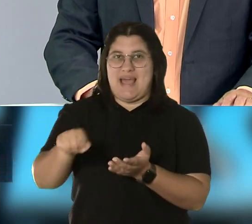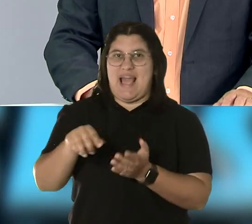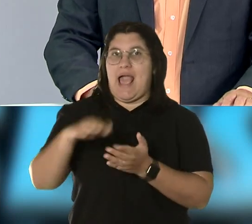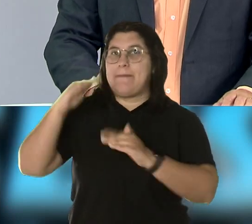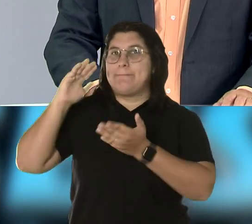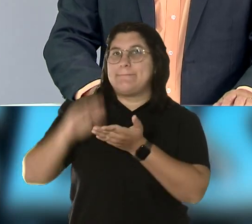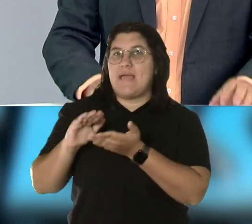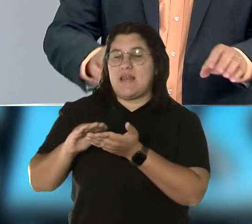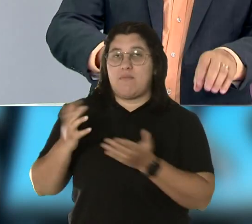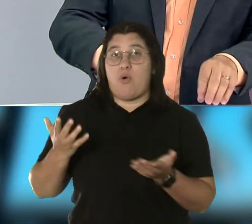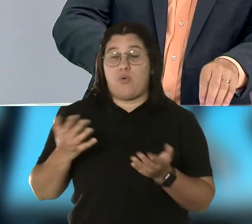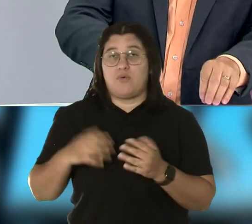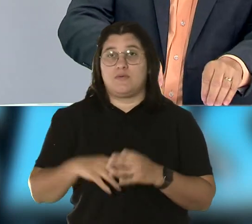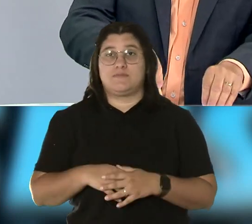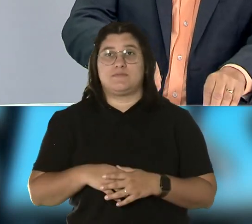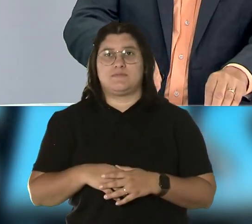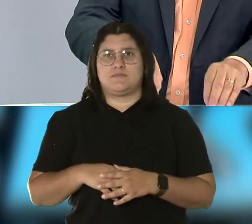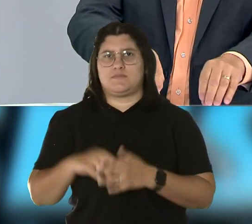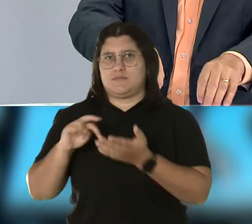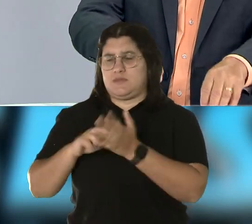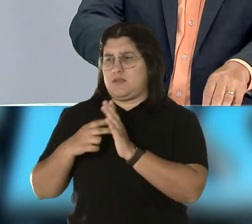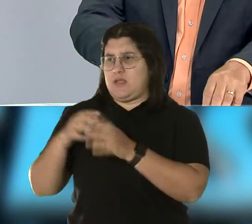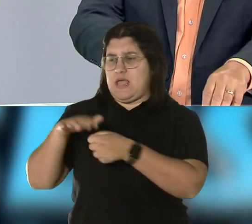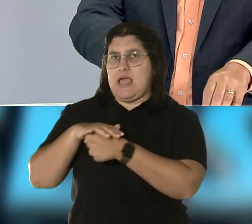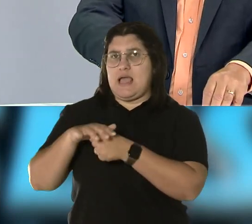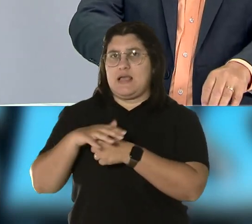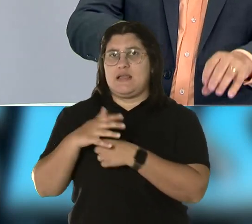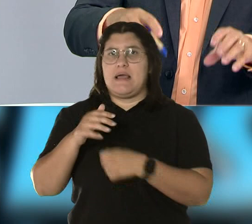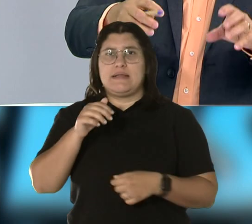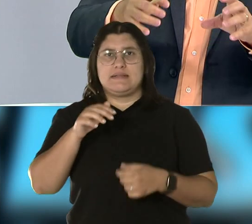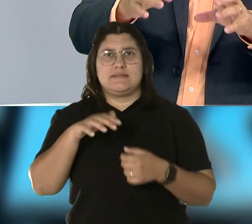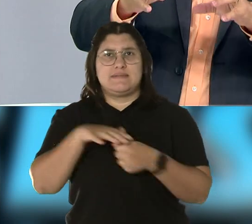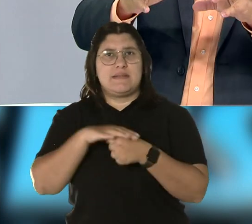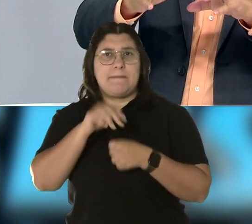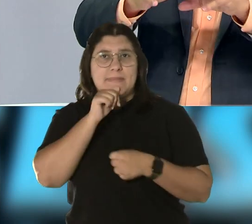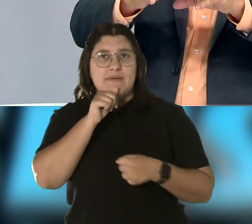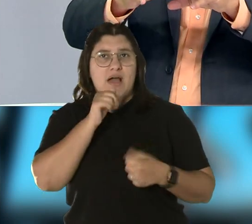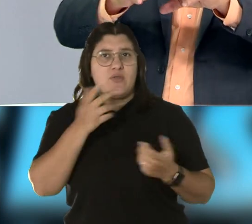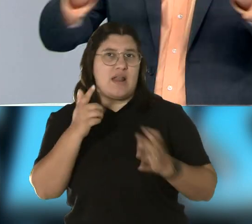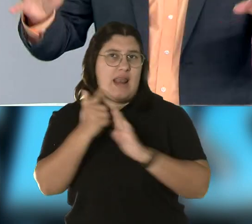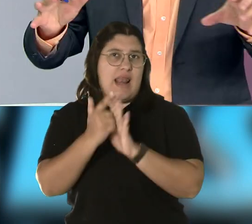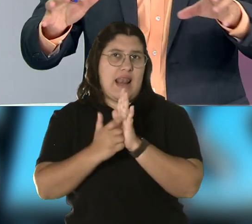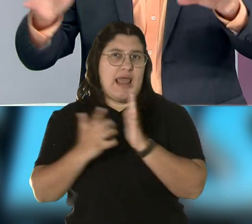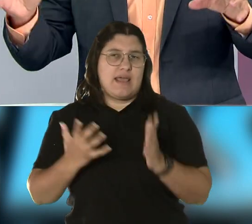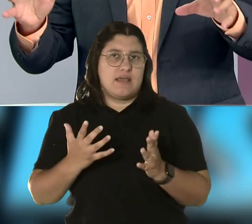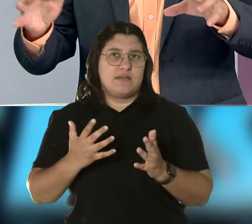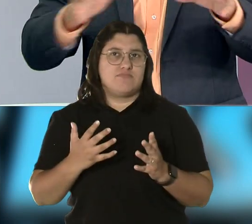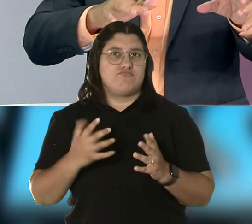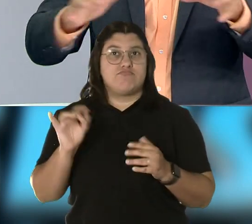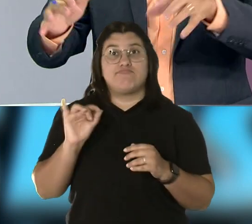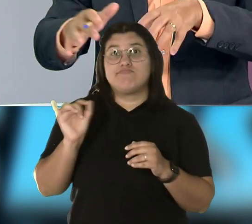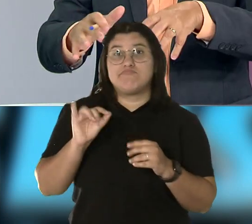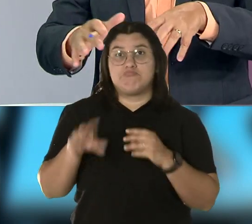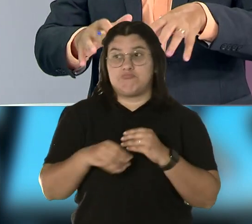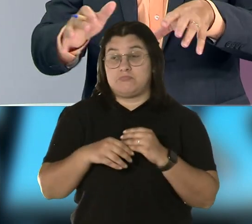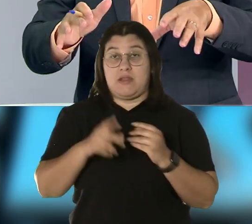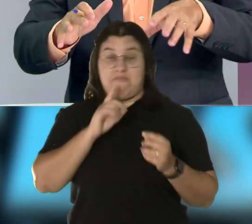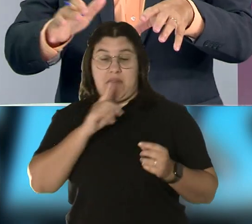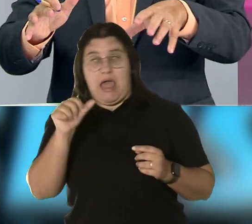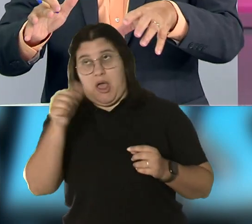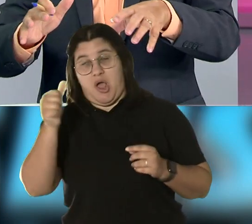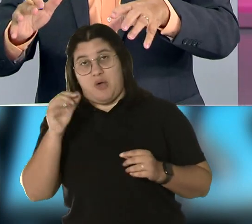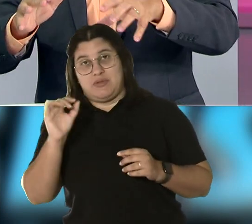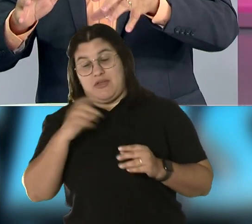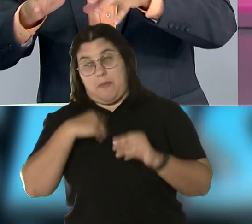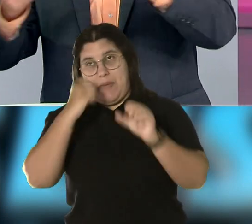de esta ley, esa ley O sea, aumentó, que para efecto del sector sí, privado, esta ley le da un escenario también, y me imagino que la que